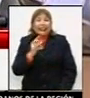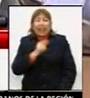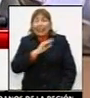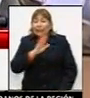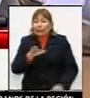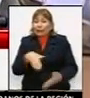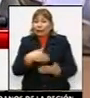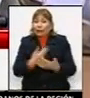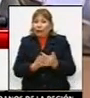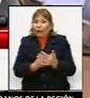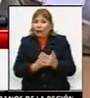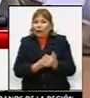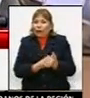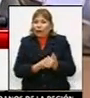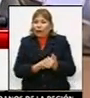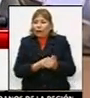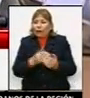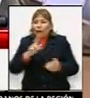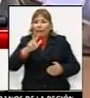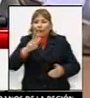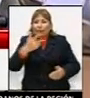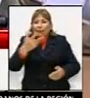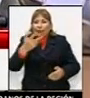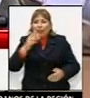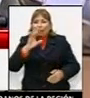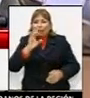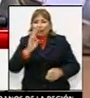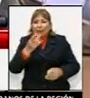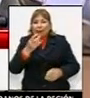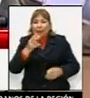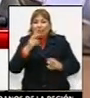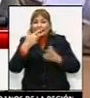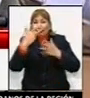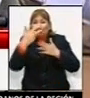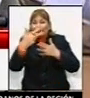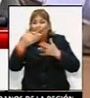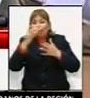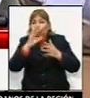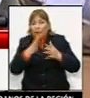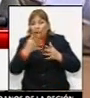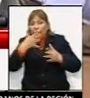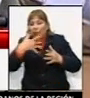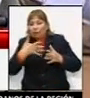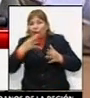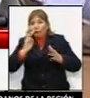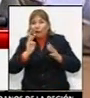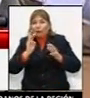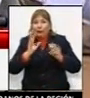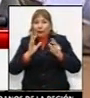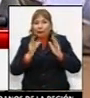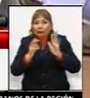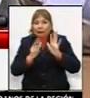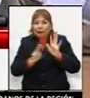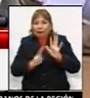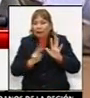lo que está en los párrafos del tercero al séptimo. Del tercero al séptimo. Acá no vamos a hacer la exposición más sobre